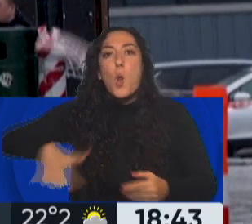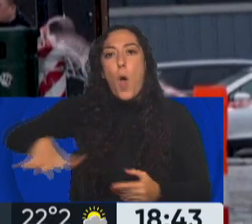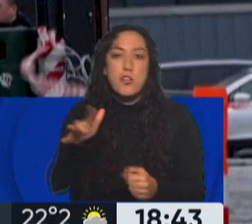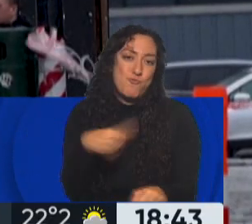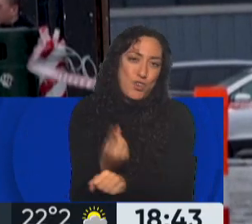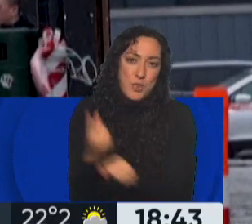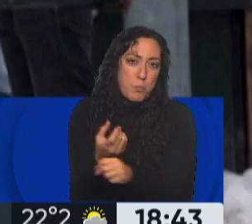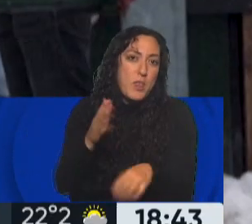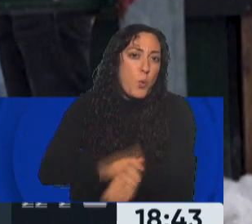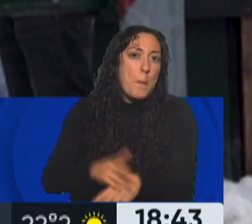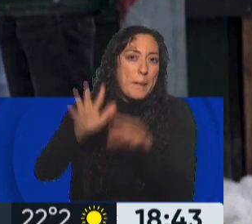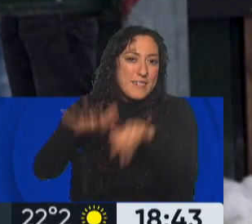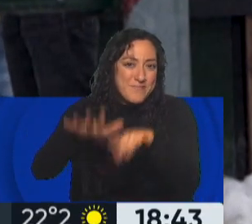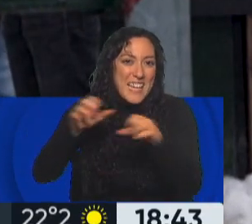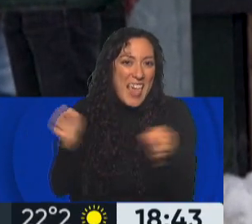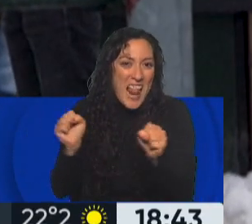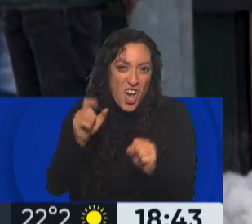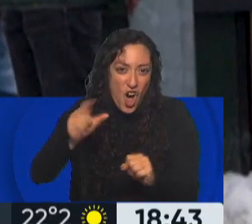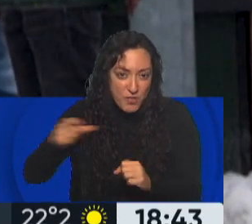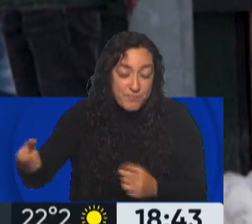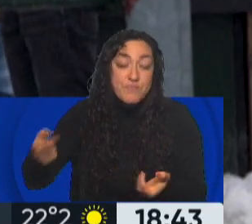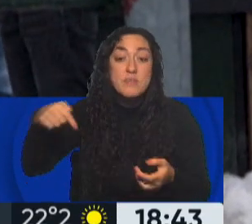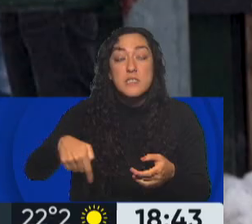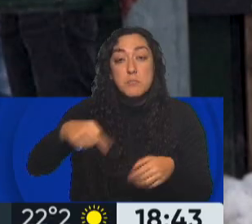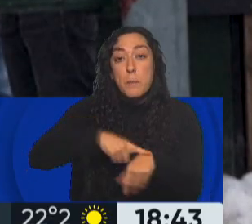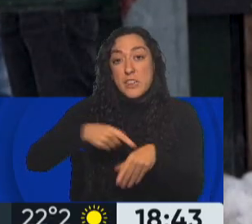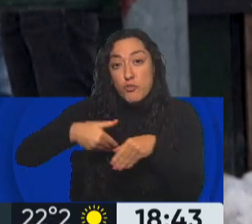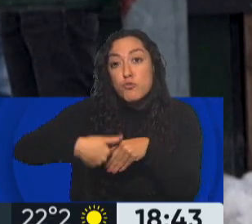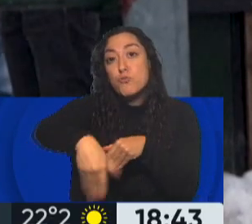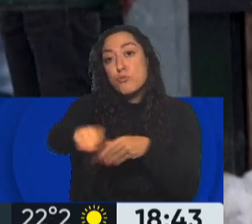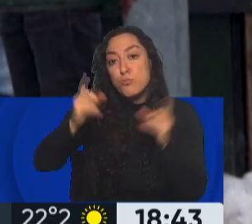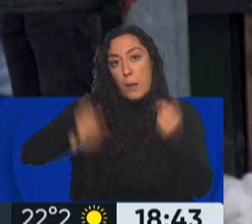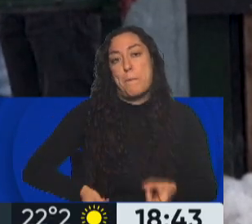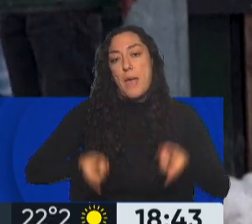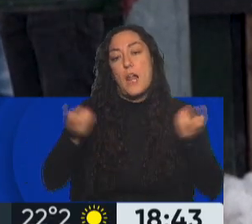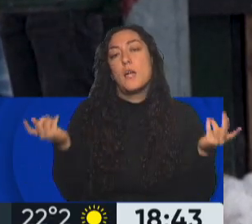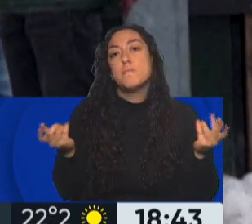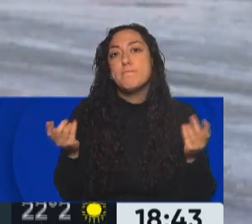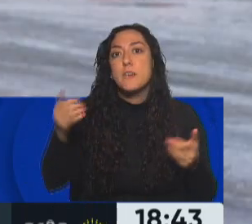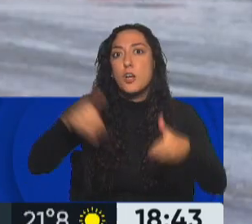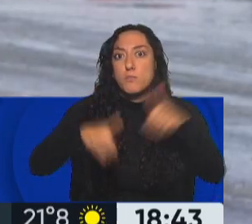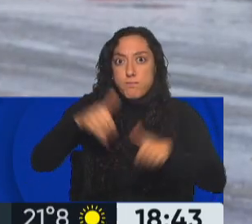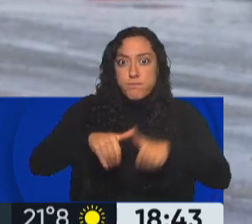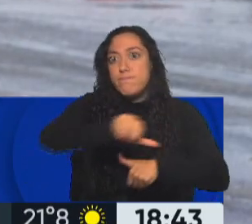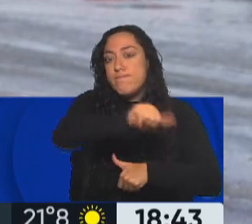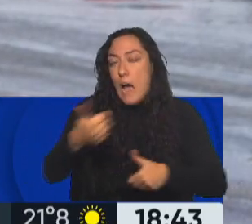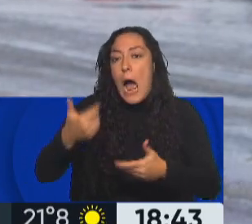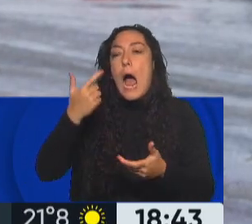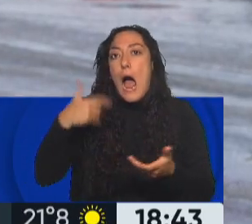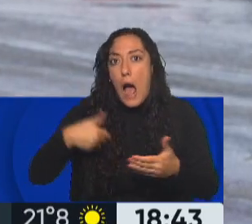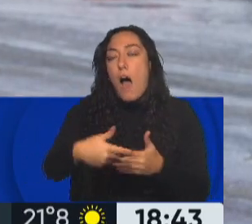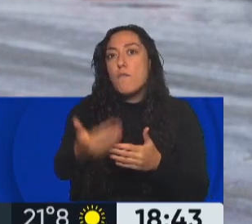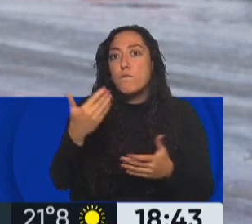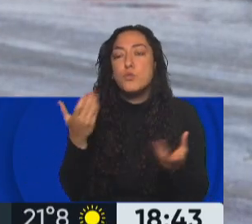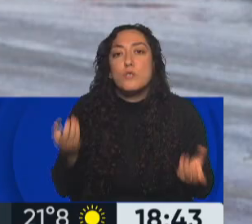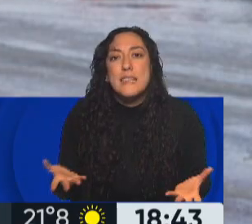que mencionábamos. Bueno, presente y futuro de Groenlandia a través y a partir de estos comicios, ¿no? Que son